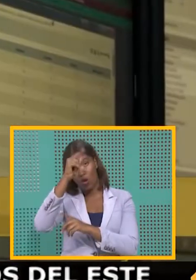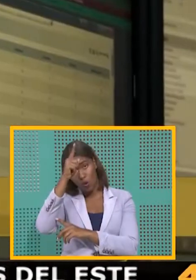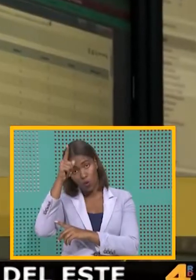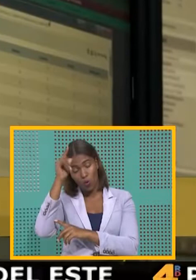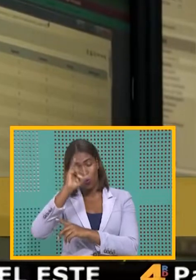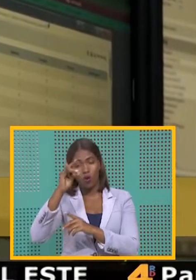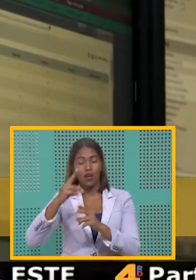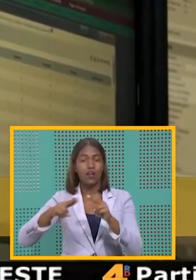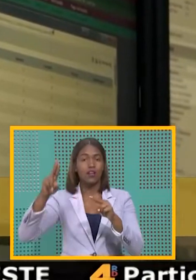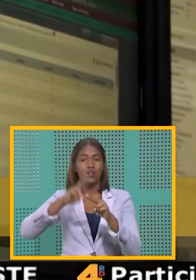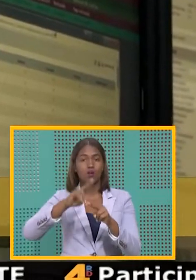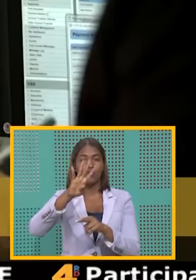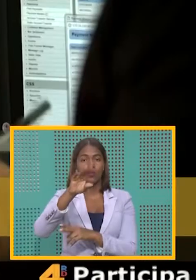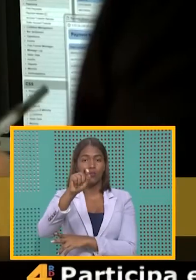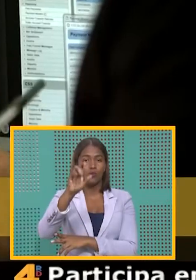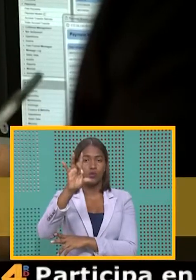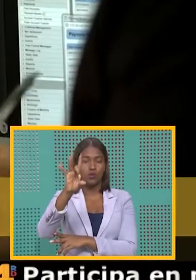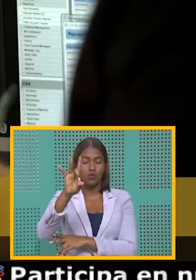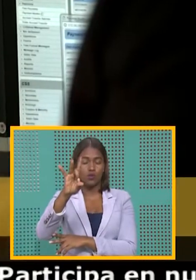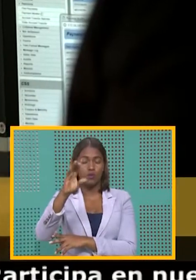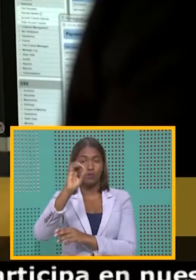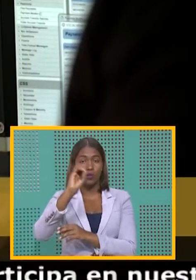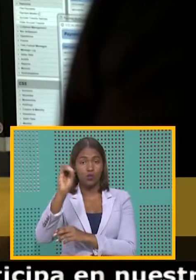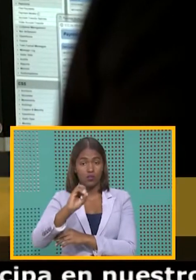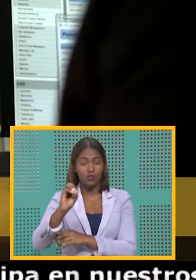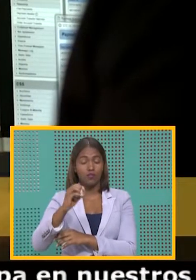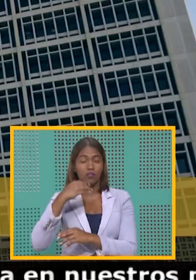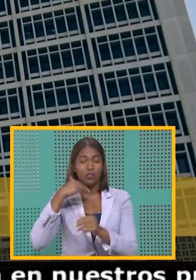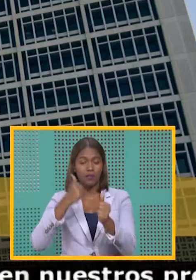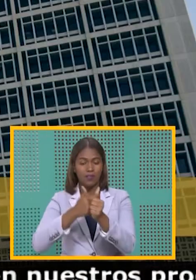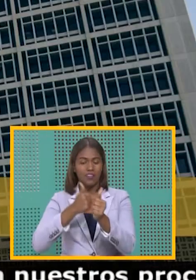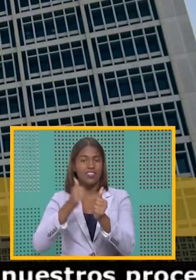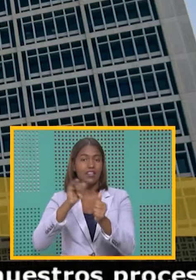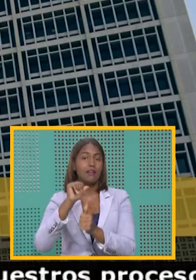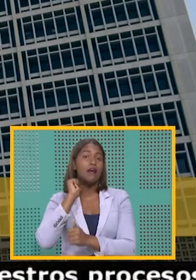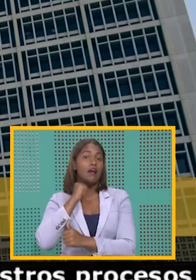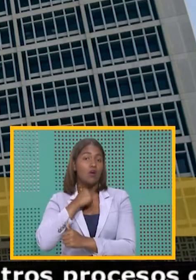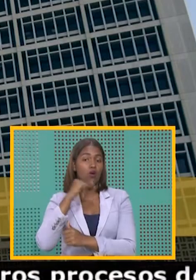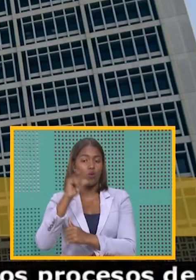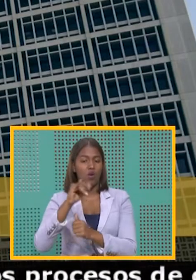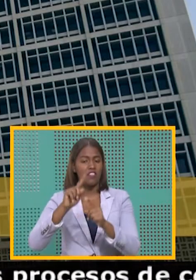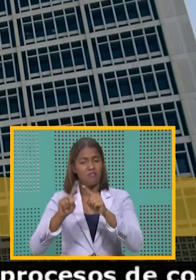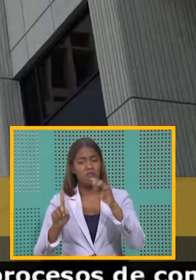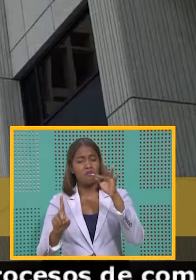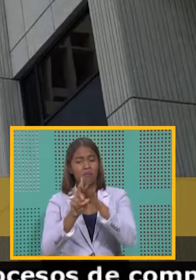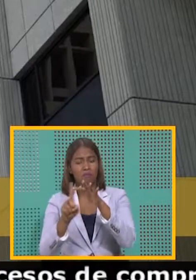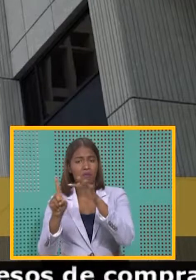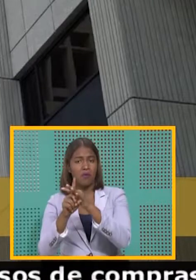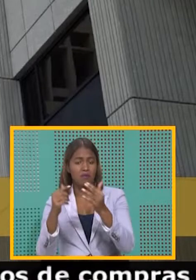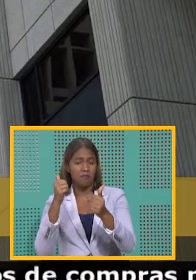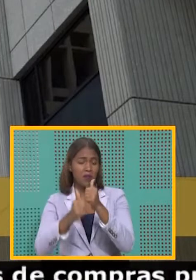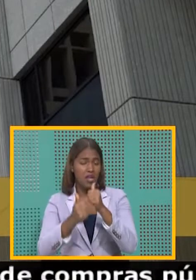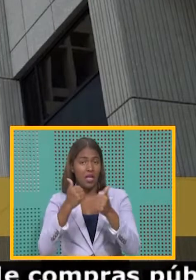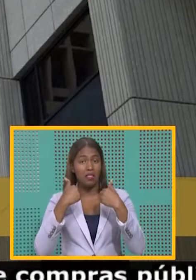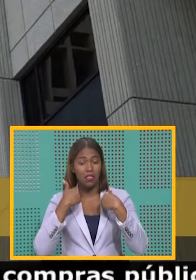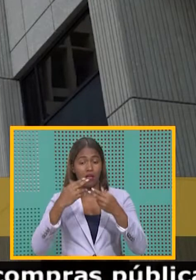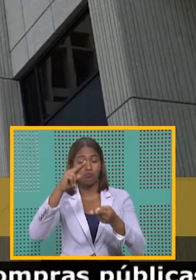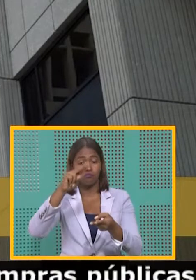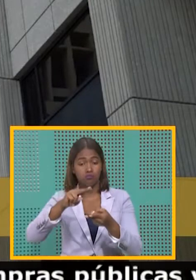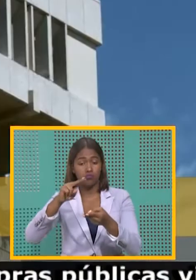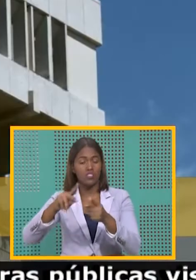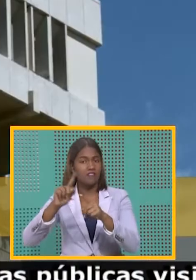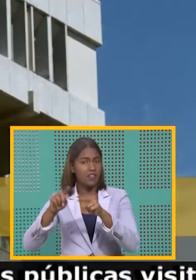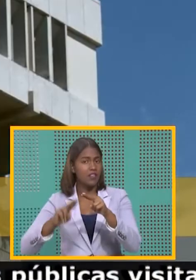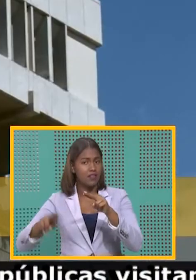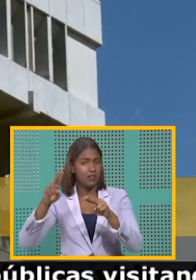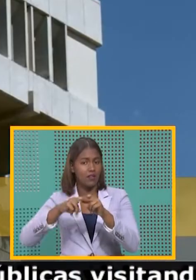los 4.8% en la misma medición del mes de agosto, a pesar de los factores adversos que han deteriorado los niveles de crecimiento